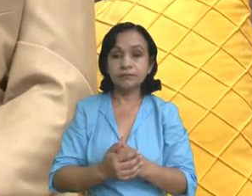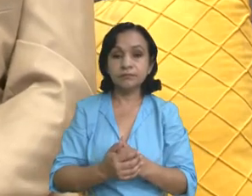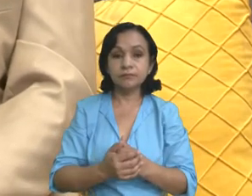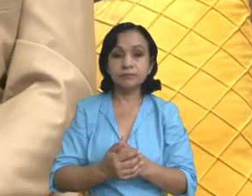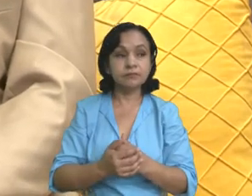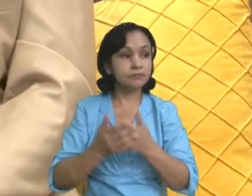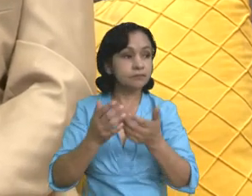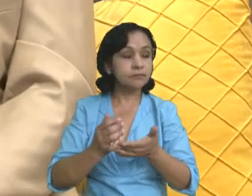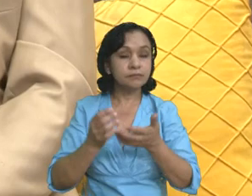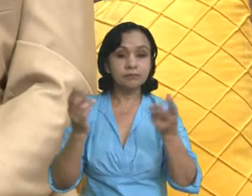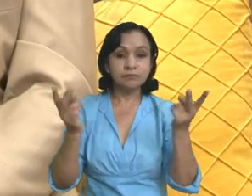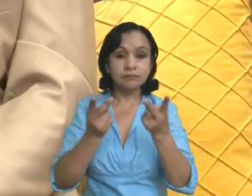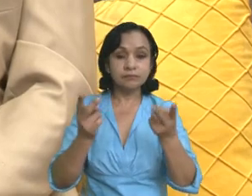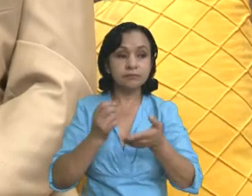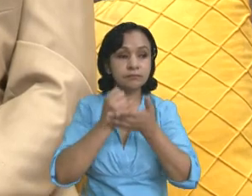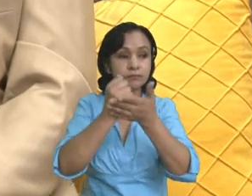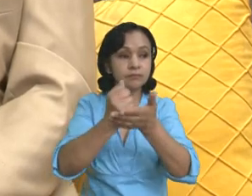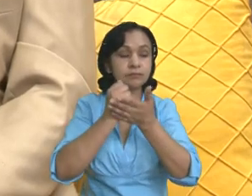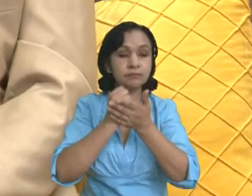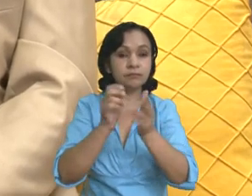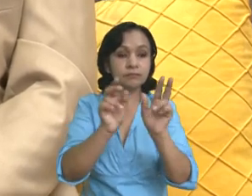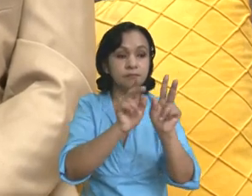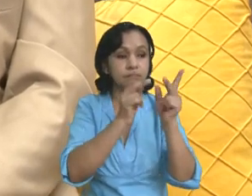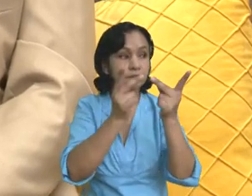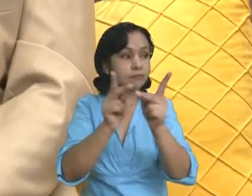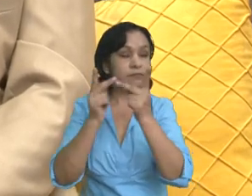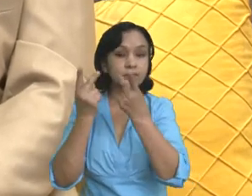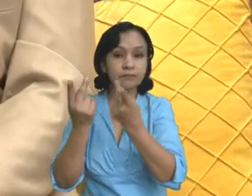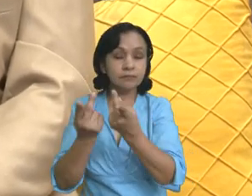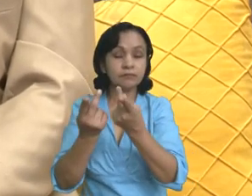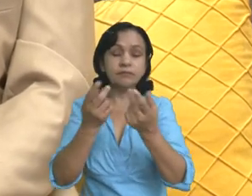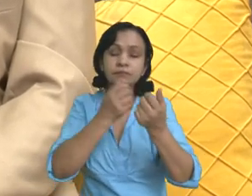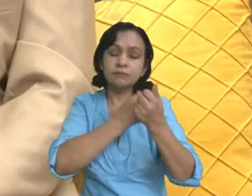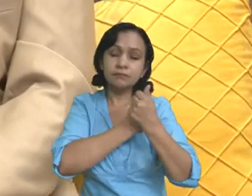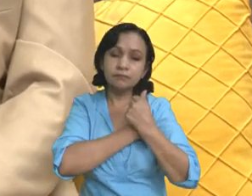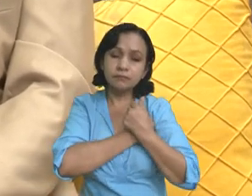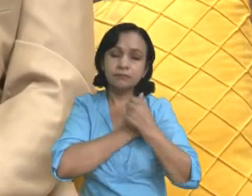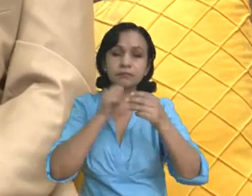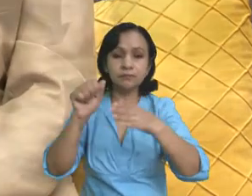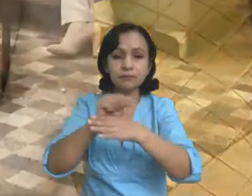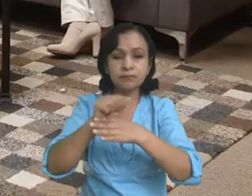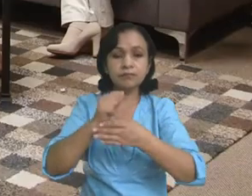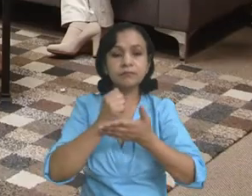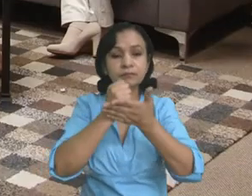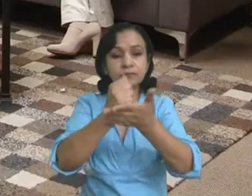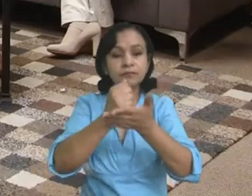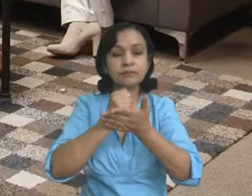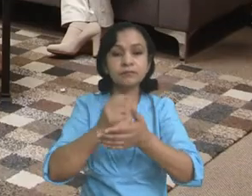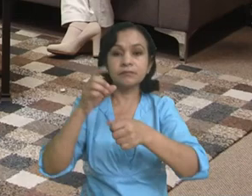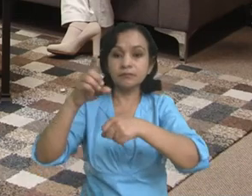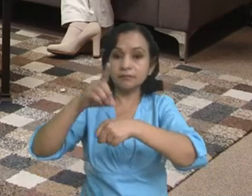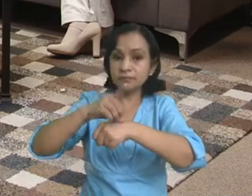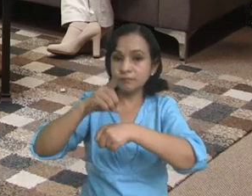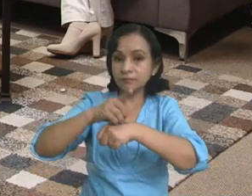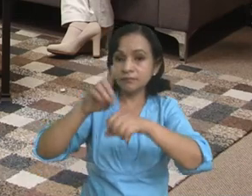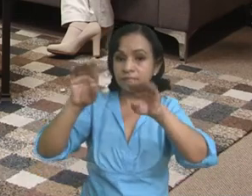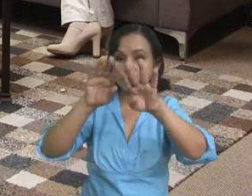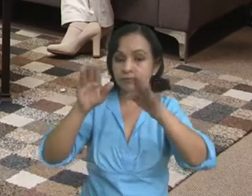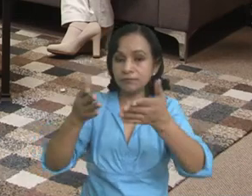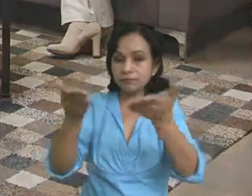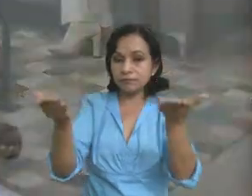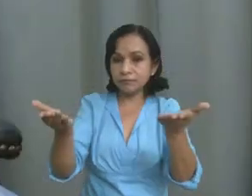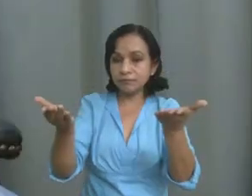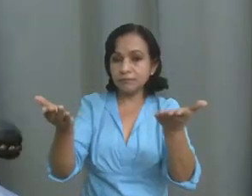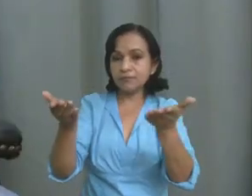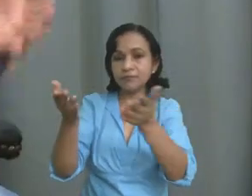la convivencia entre nuestros pueblos. Entonces, practiquemos el amor y la solidaridad. Claro que sí. Doctora, pues también